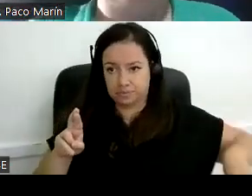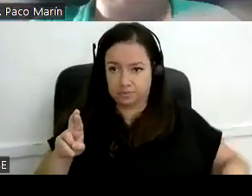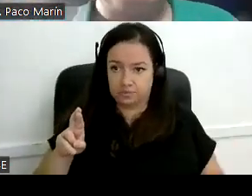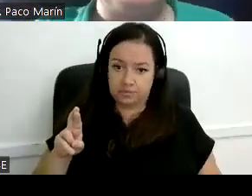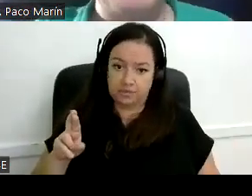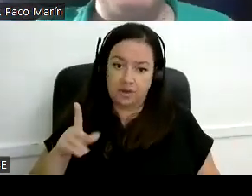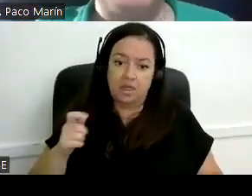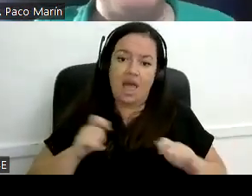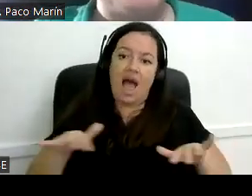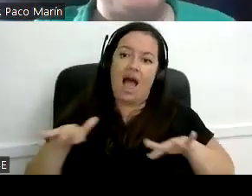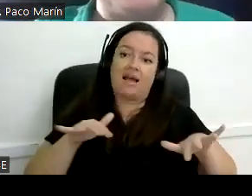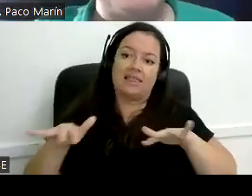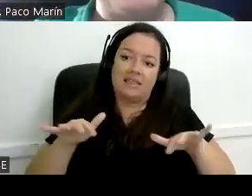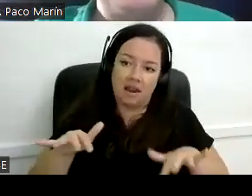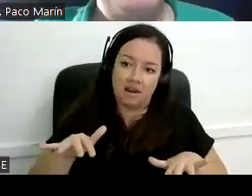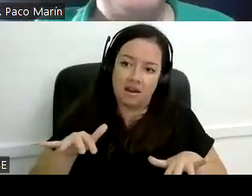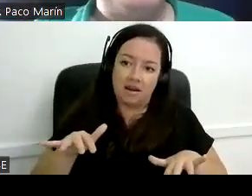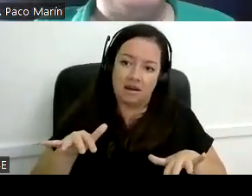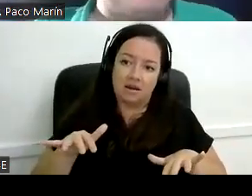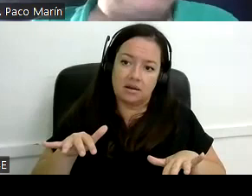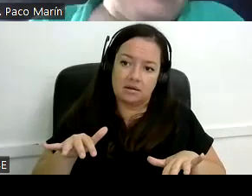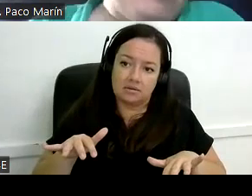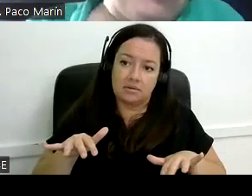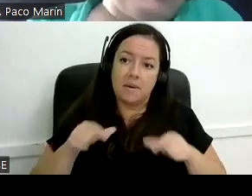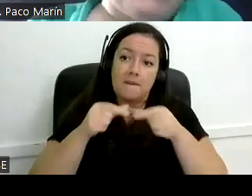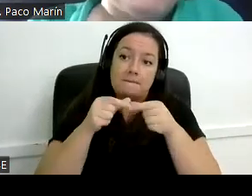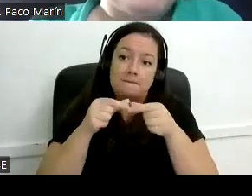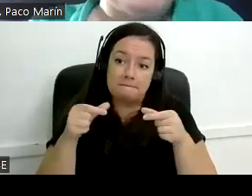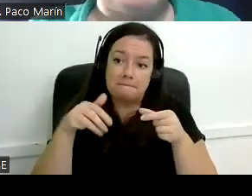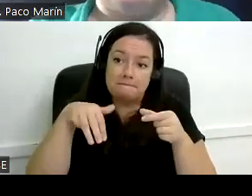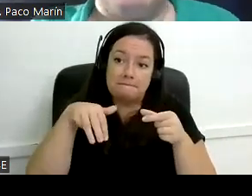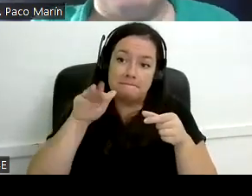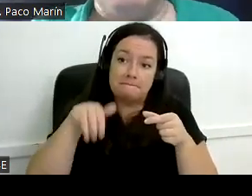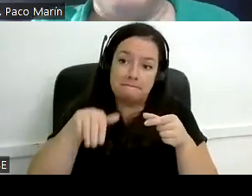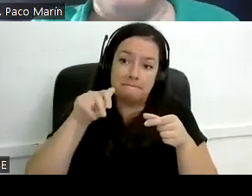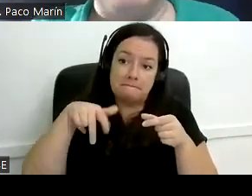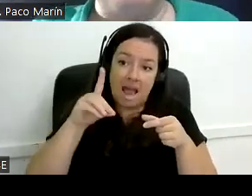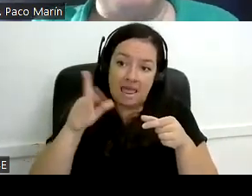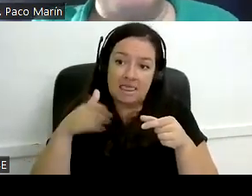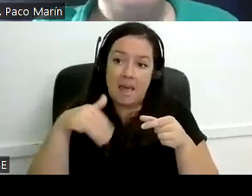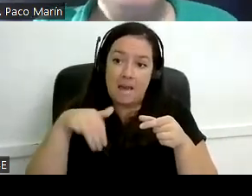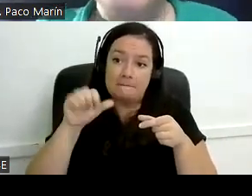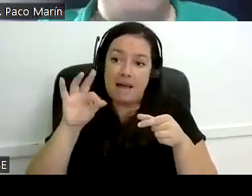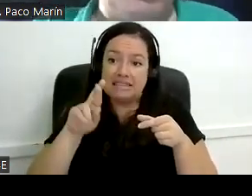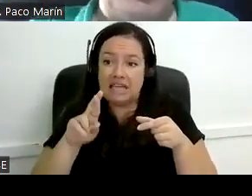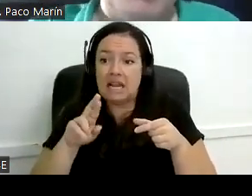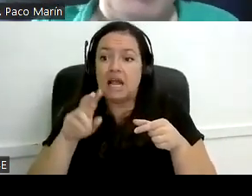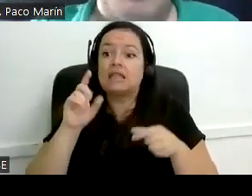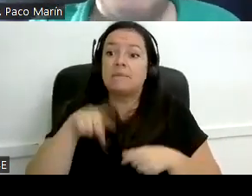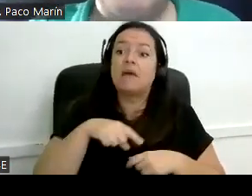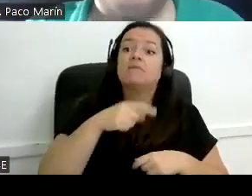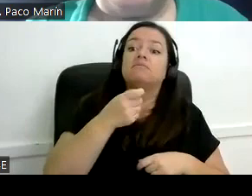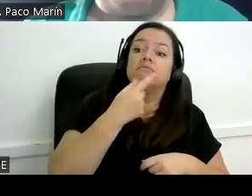para activar a la persona, pues el Mind Master, los Mind Master, la fórmula Green o la fórmula Red, y si no, pues el